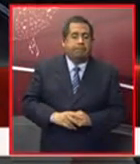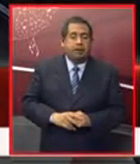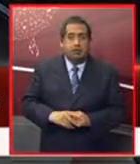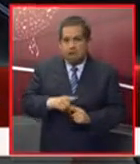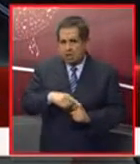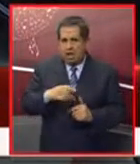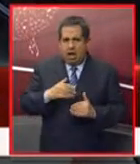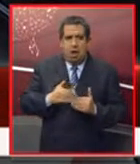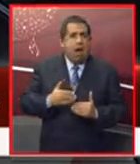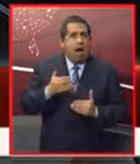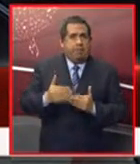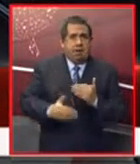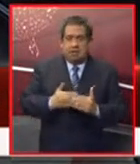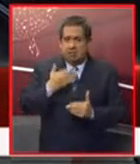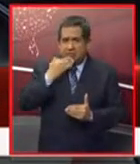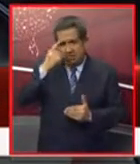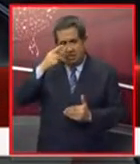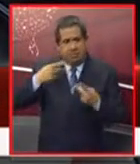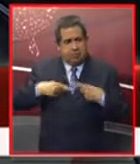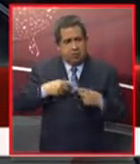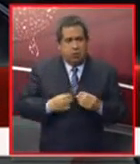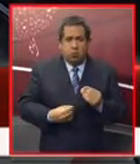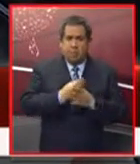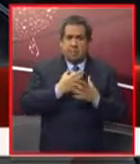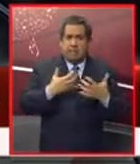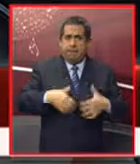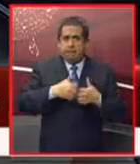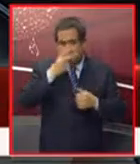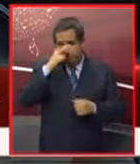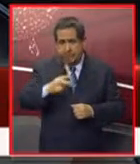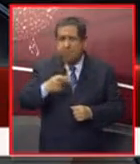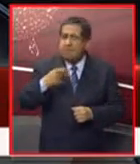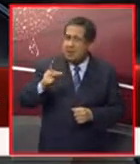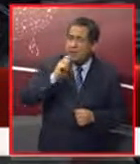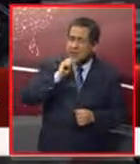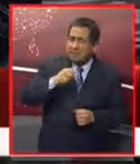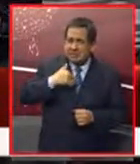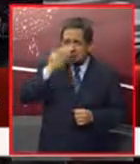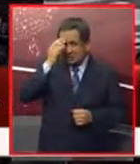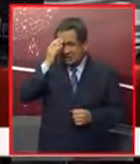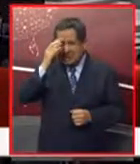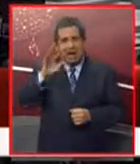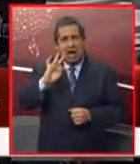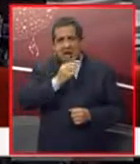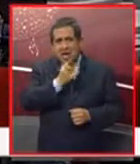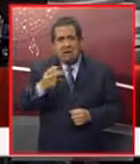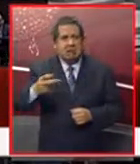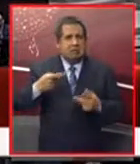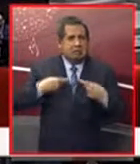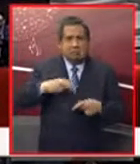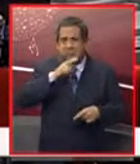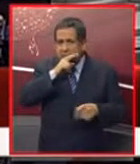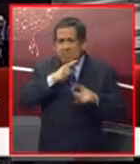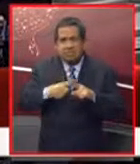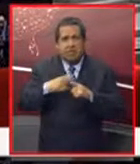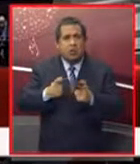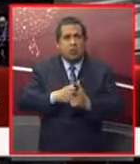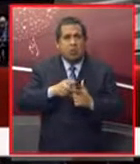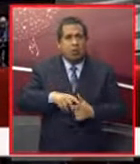gran avance para los emprendedores en México. Sin embargo, también estamos conscientes de las preocupaciones de diversos sectores